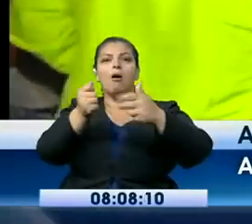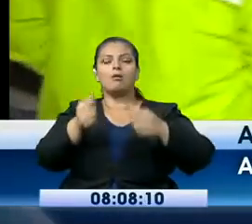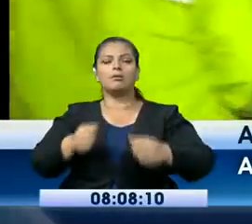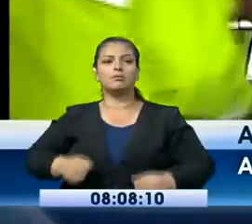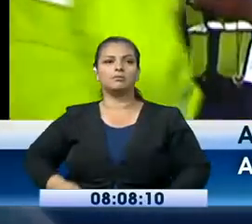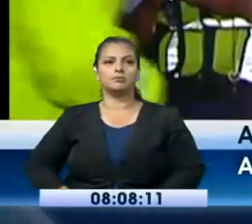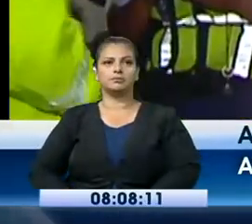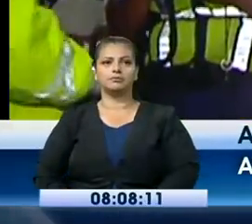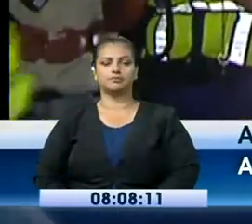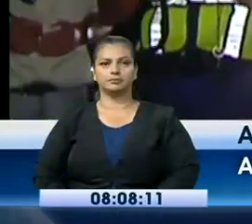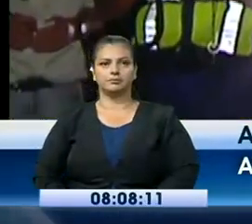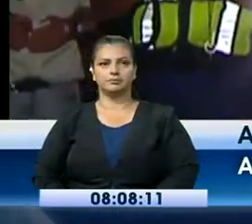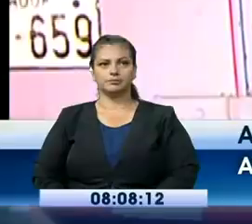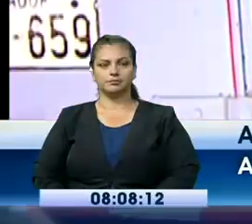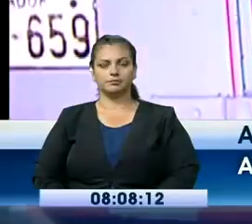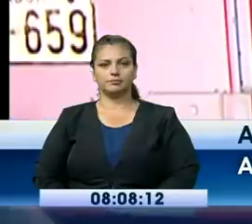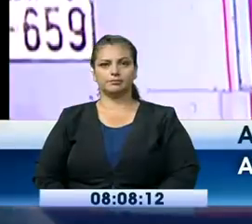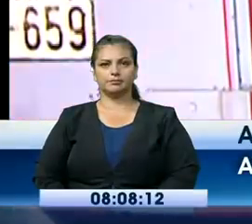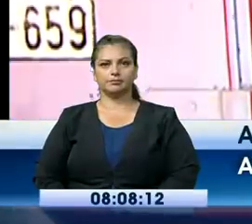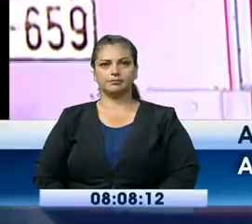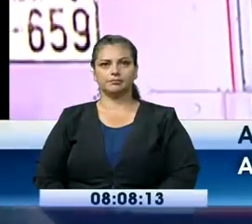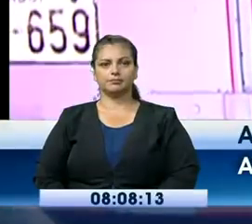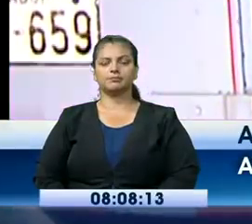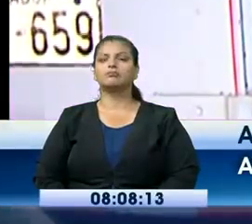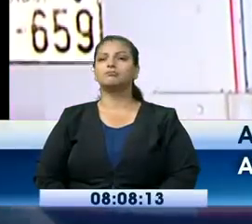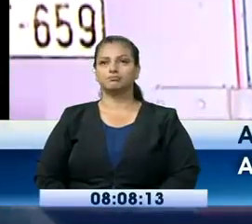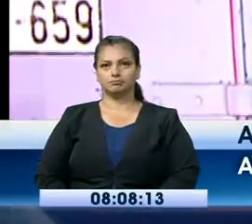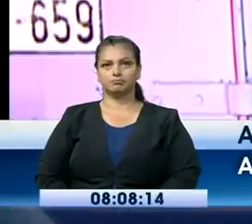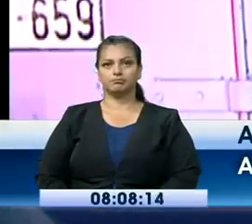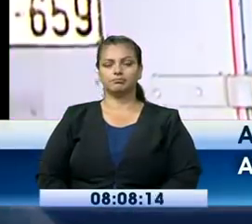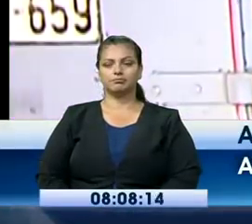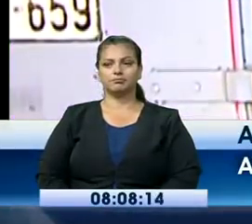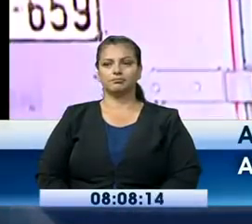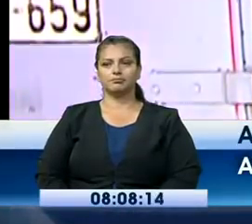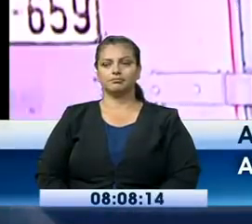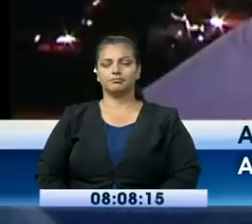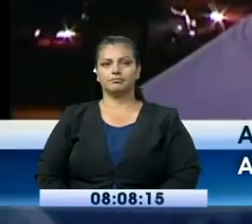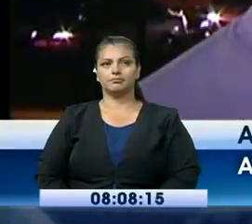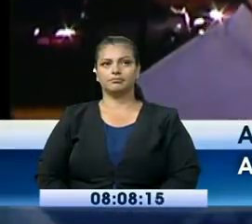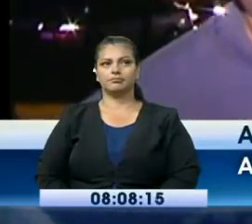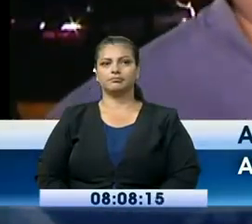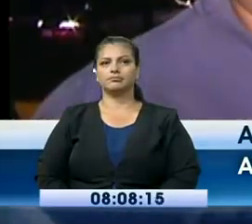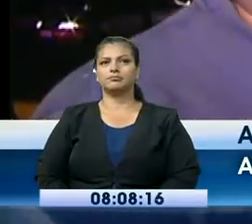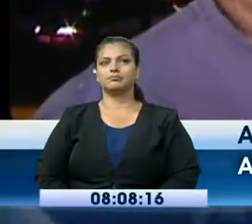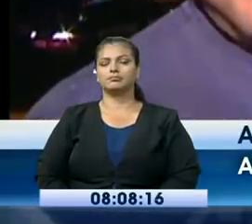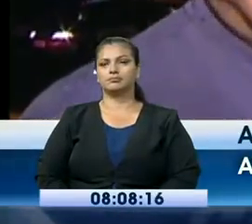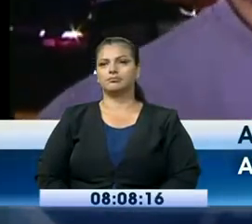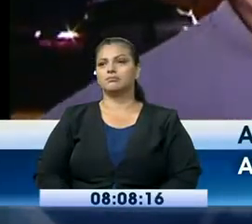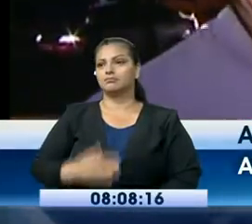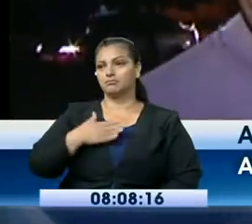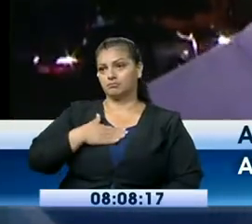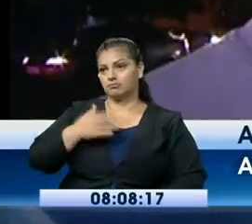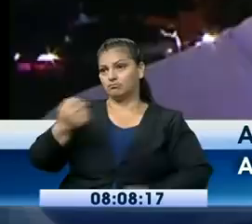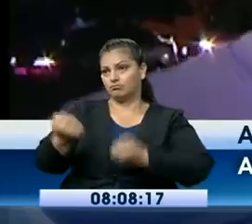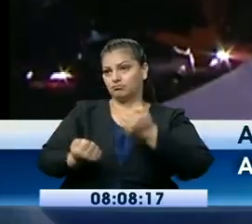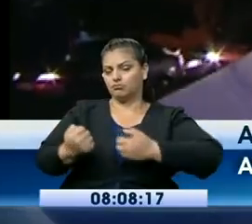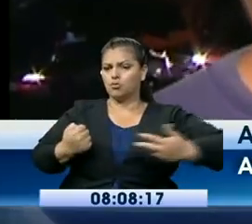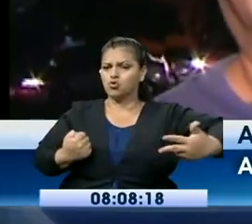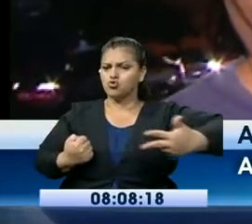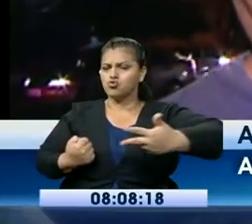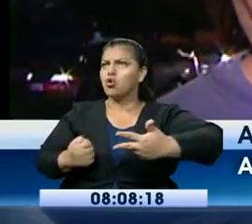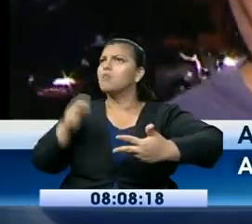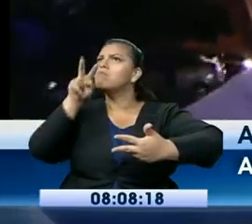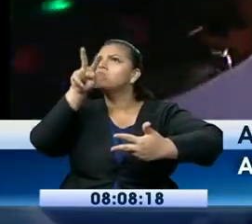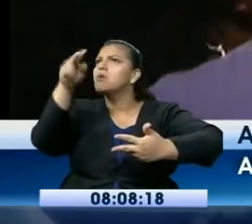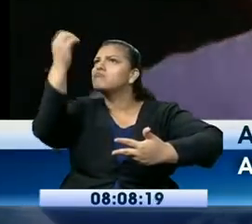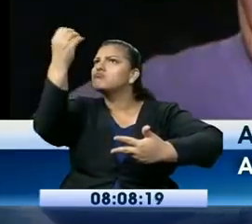suceso dos vehículos grandes se habrían impactado en veo la luz en verde y pasó paso normal vengo despacio